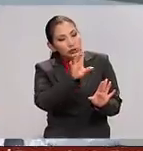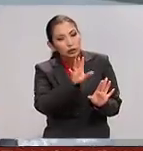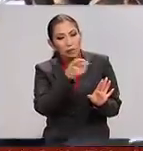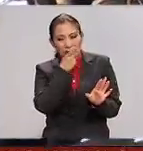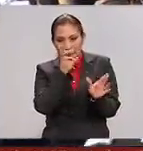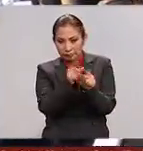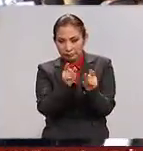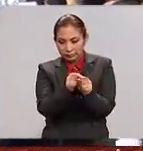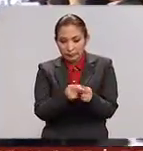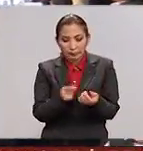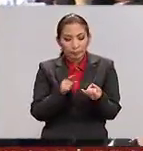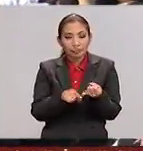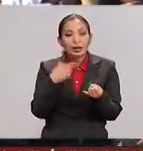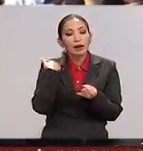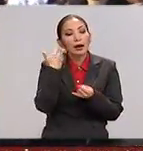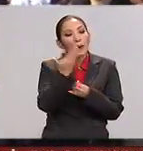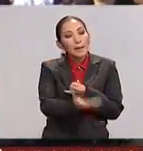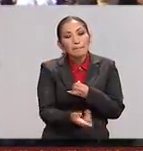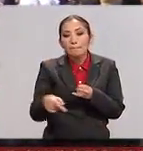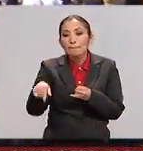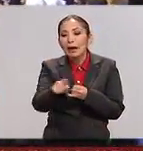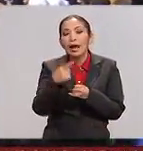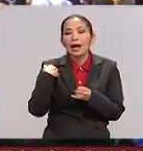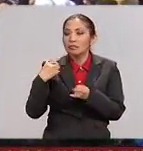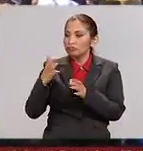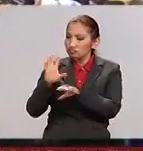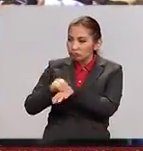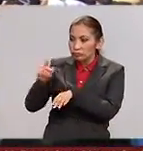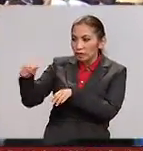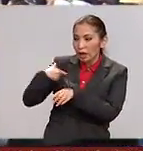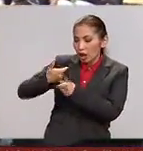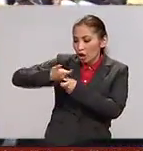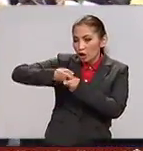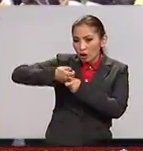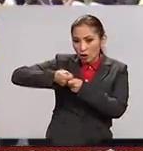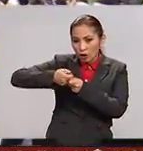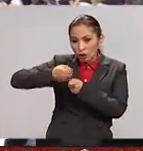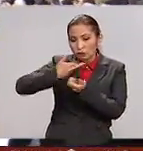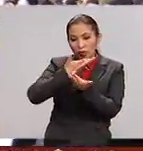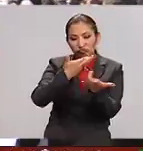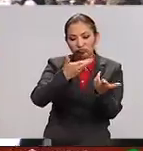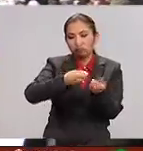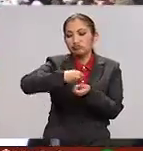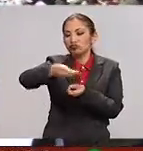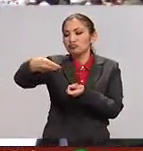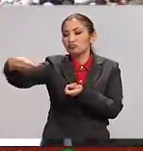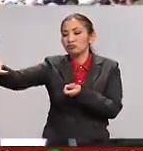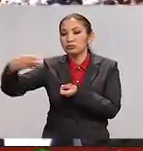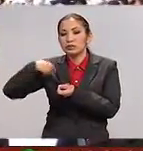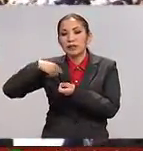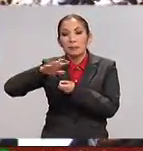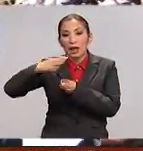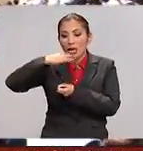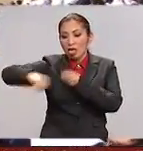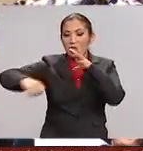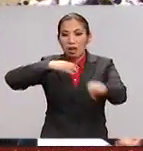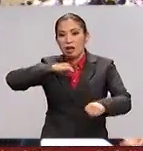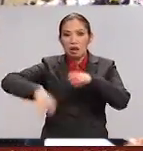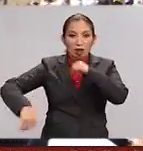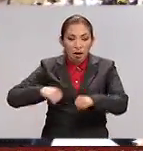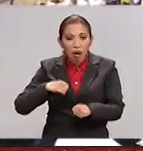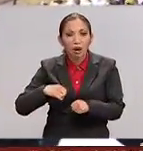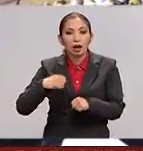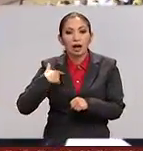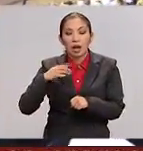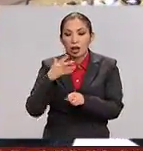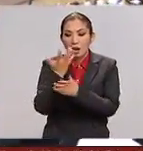rosarios a ustedes. Y empieza a pedirle a su mayordomo que le dé rosarios. Y cuando empieza a dar rosarios, se ve que le empiezan a arranchar, y él no